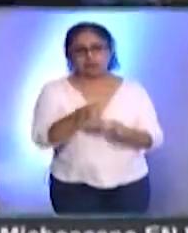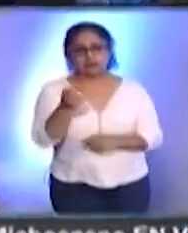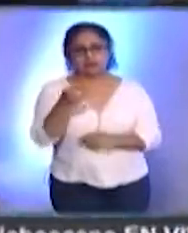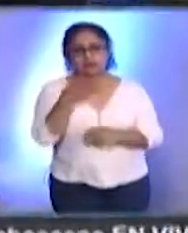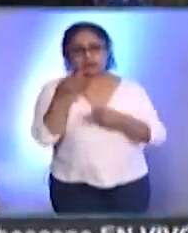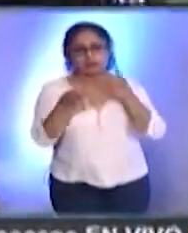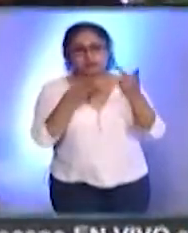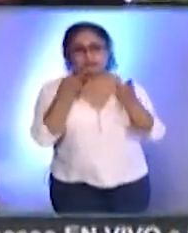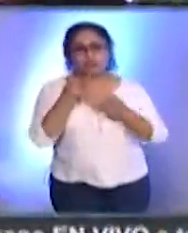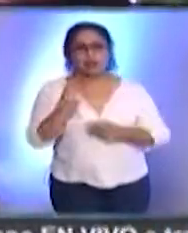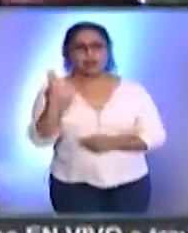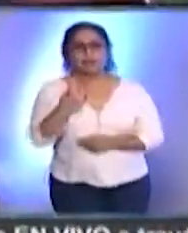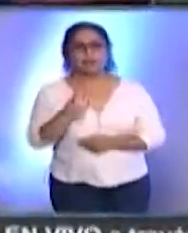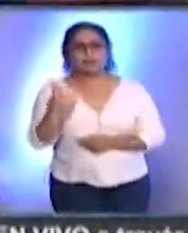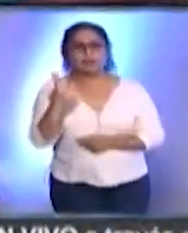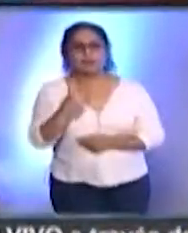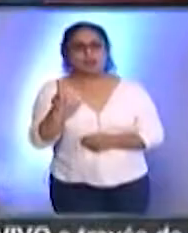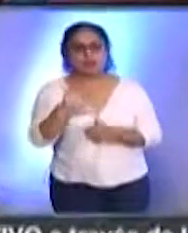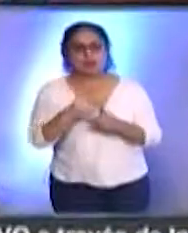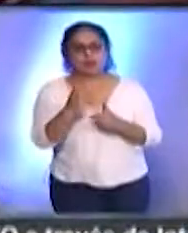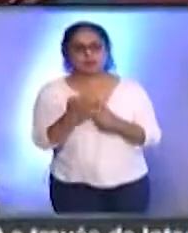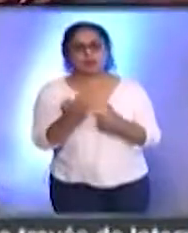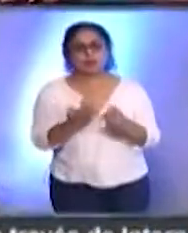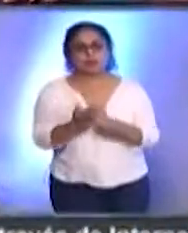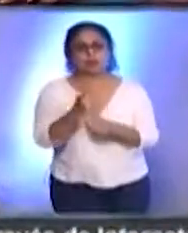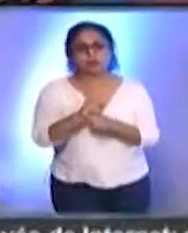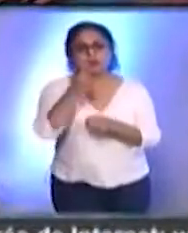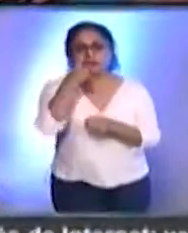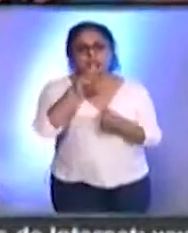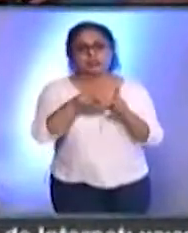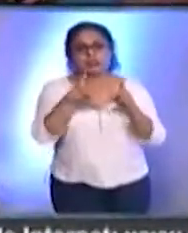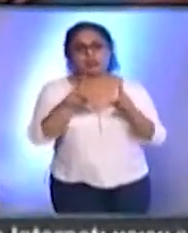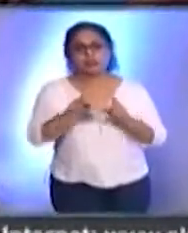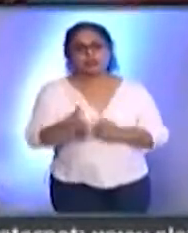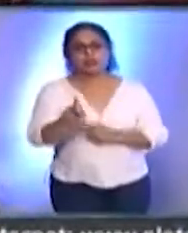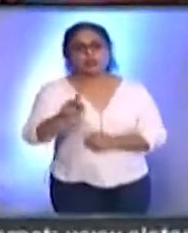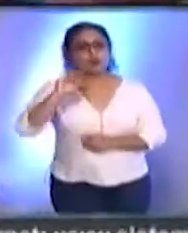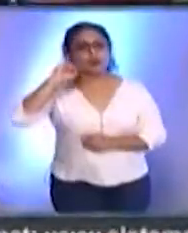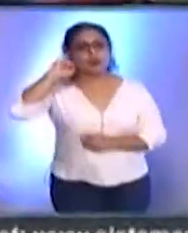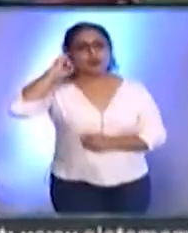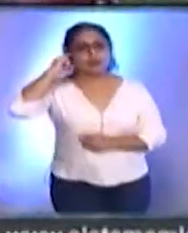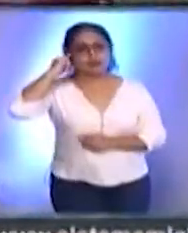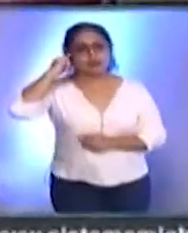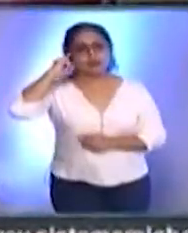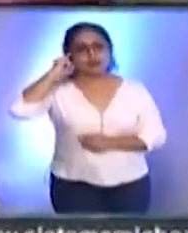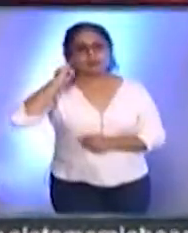conversatorio la tarde de este martes organizado por la Comisión Estatal para el Desarrollo de los Pueblos Indígenas.